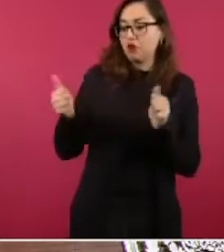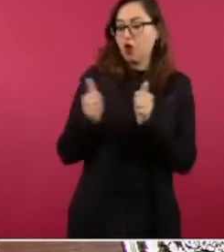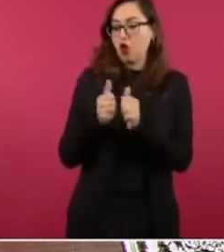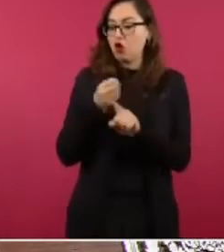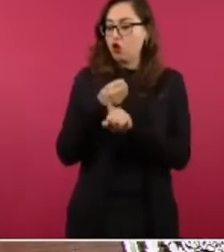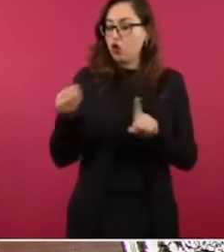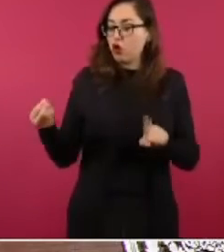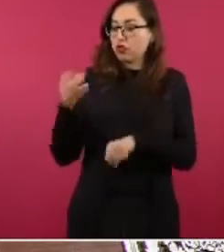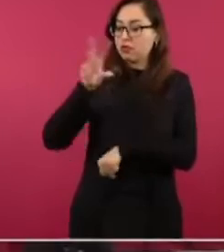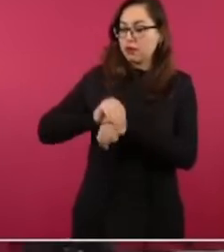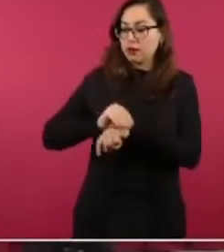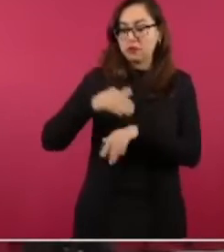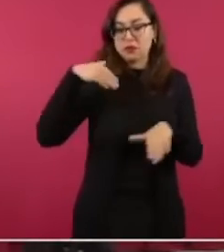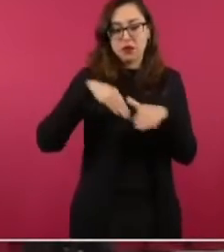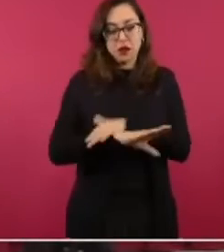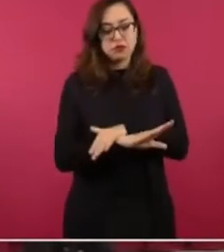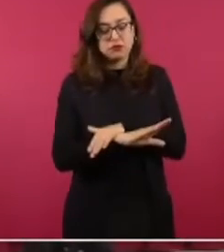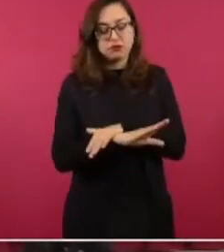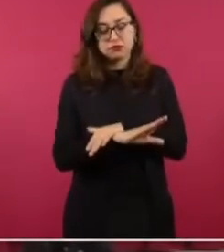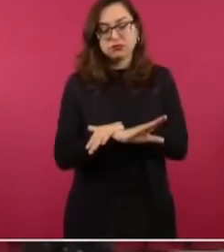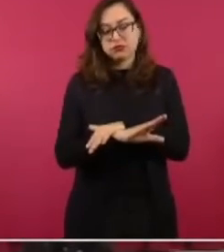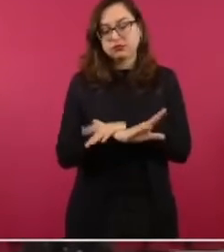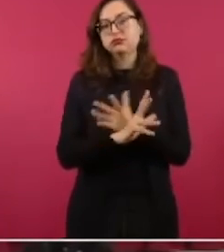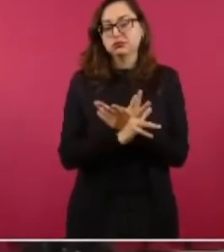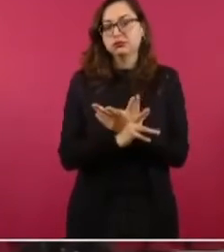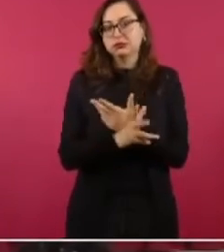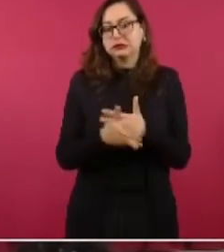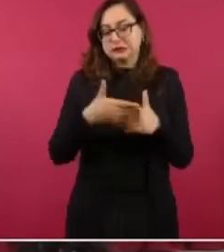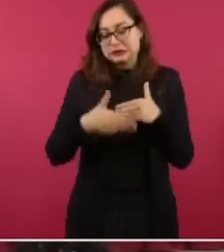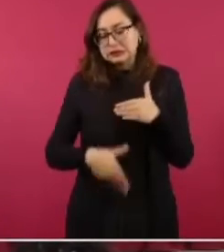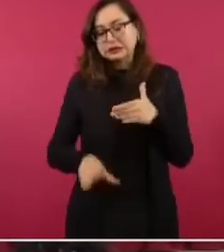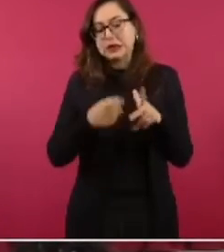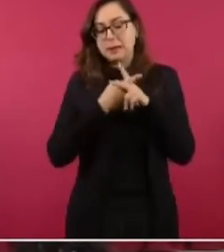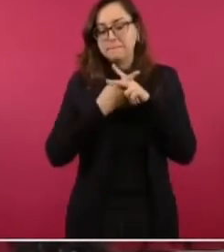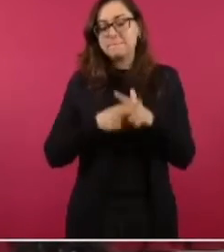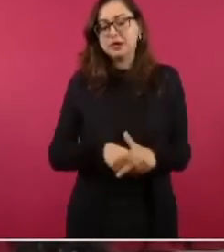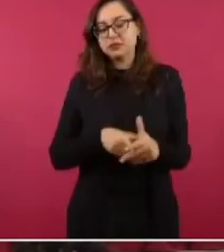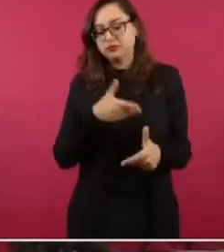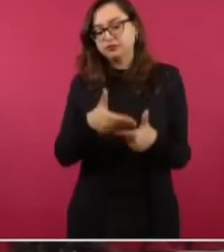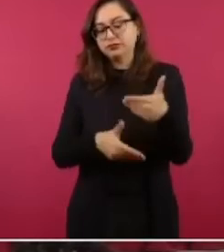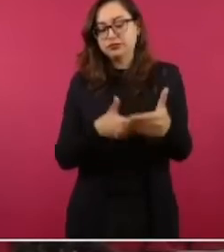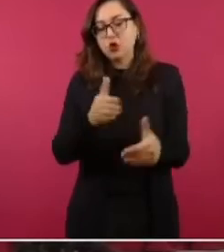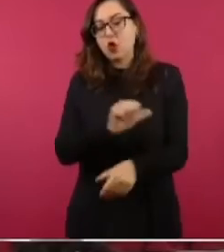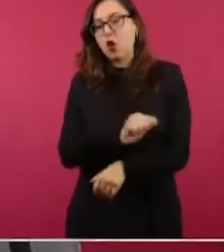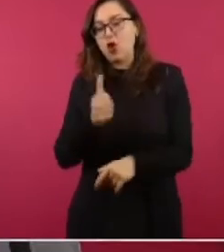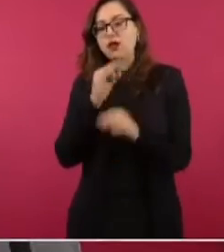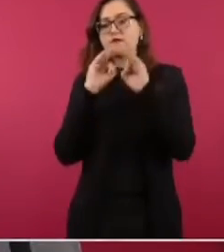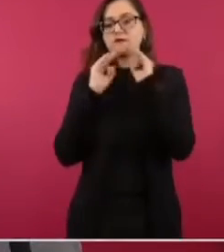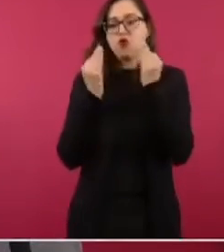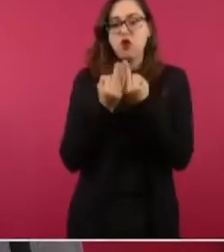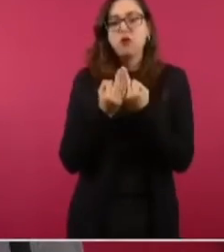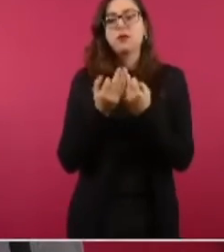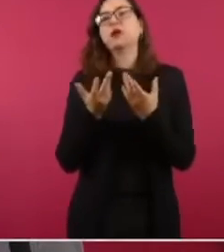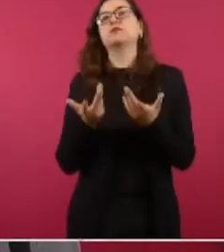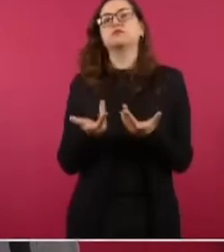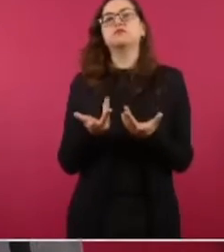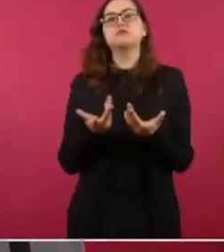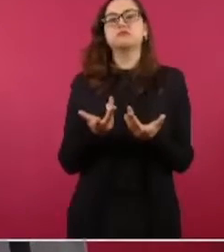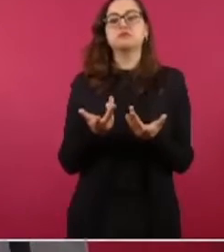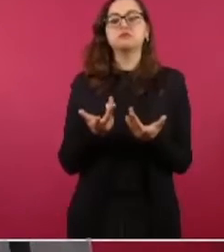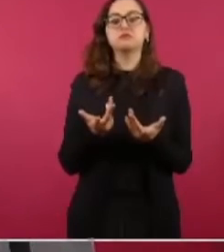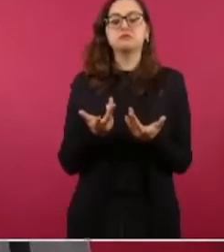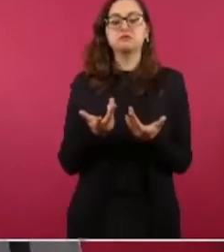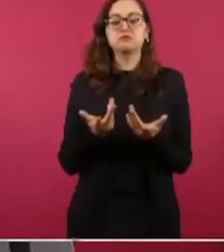pues ordenar el flujo migratorio, buscar opciones, buscar alternativas. Y hay